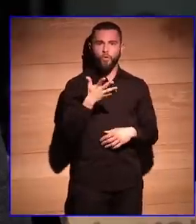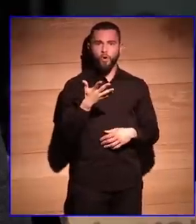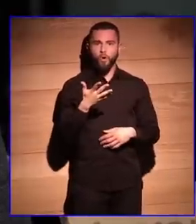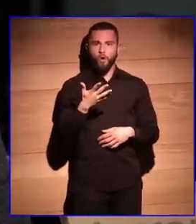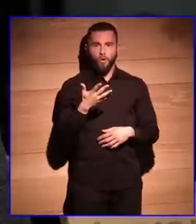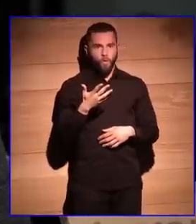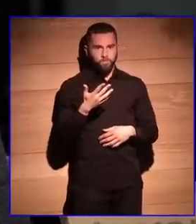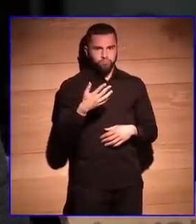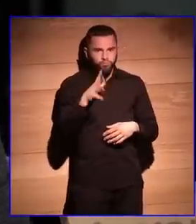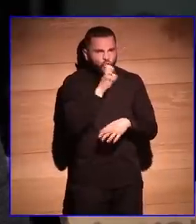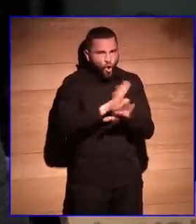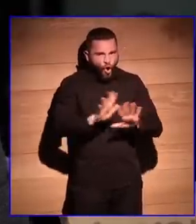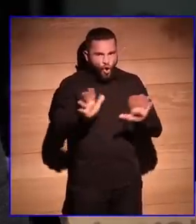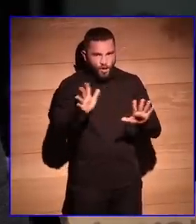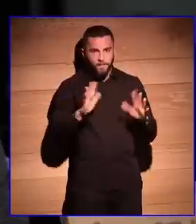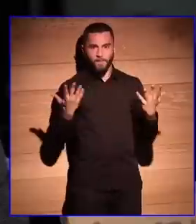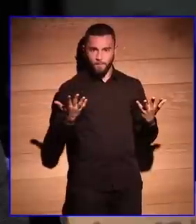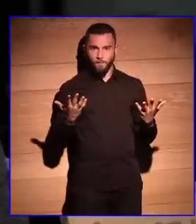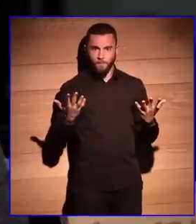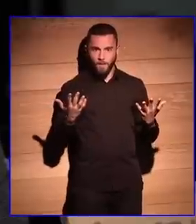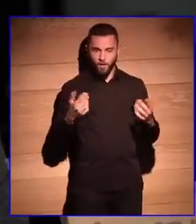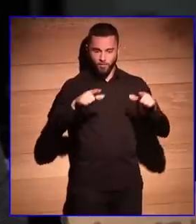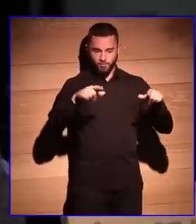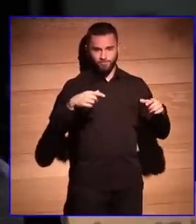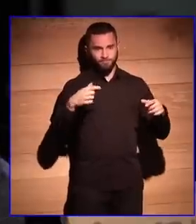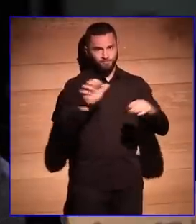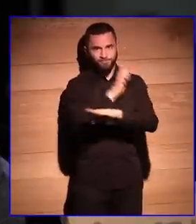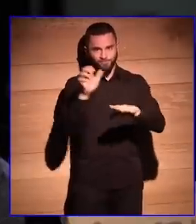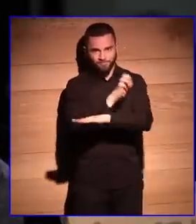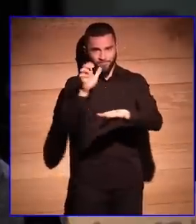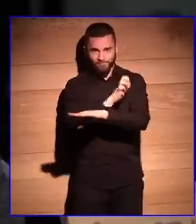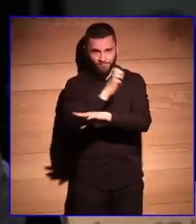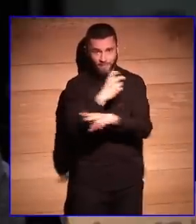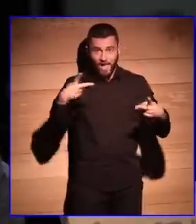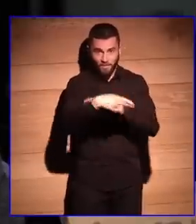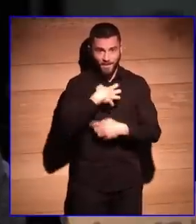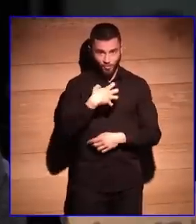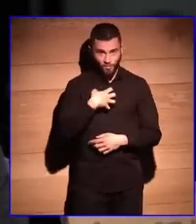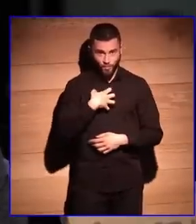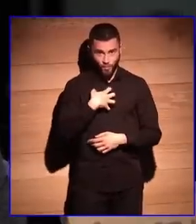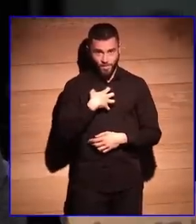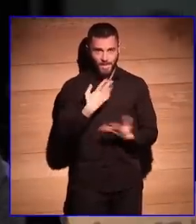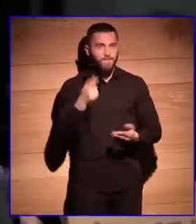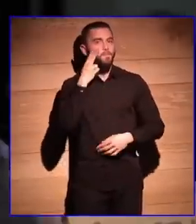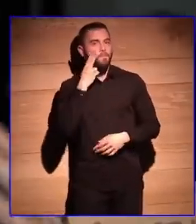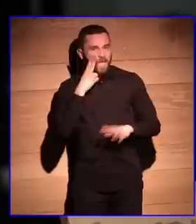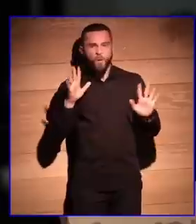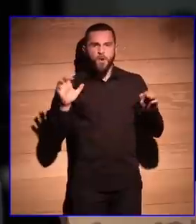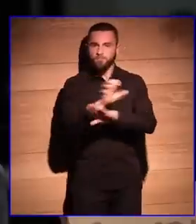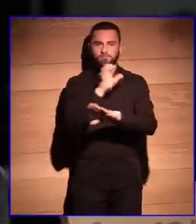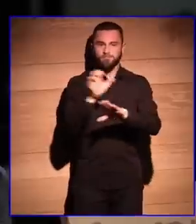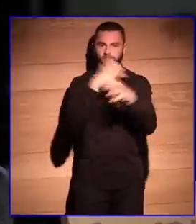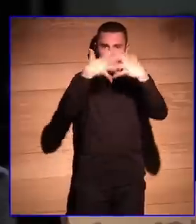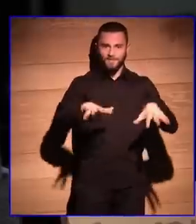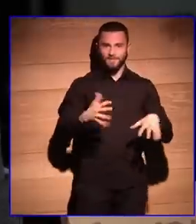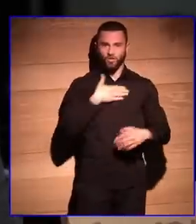hecho, genera muchas carcajadas culpables en la sala. Y la gente no puede evitar reírse ante algo que en realidad le está aterrando y nadie se siente